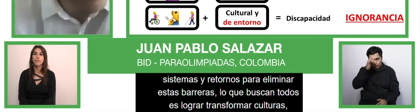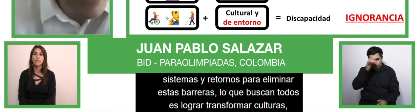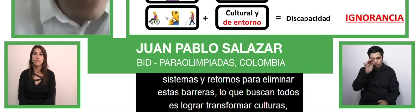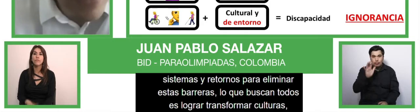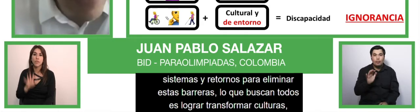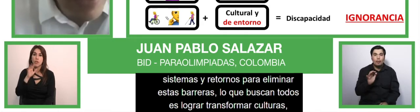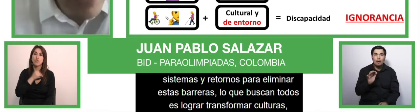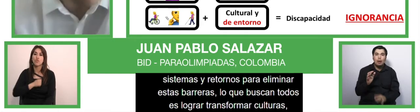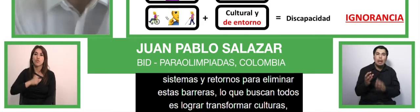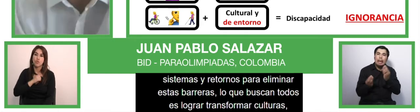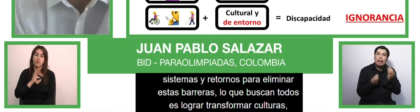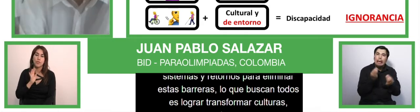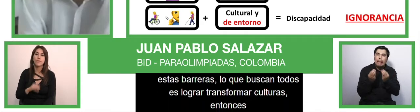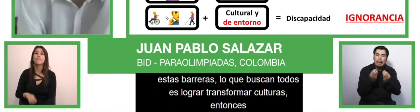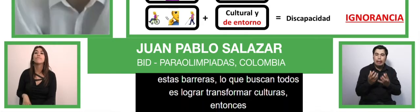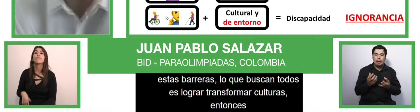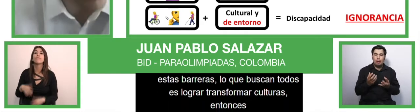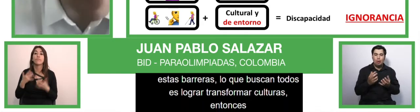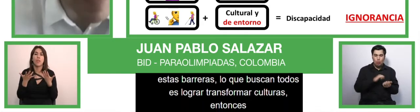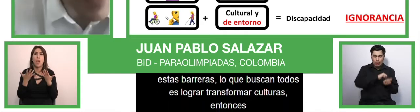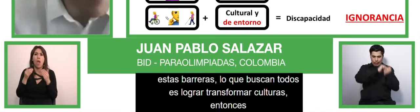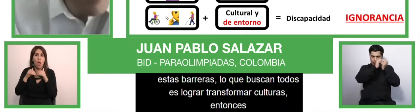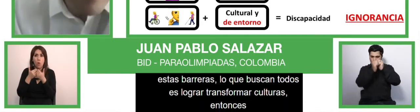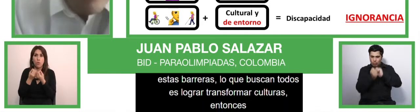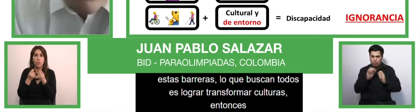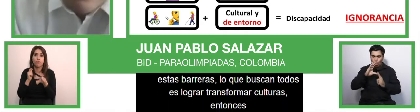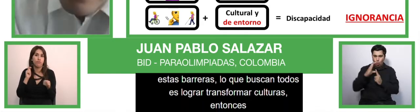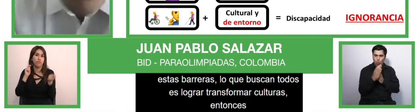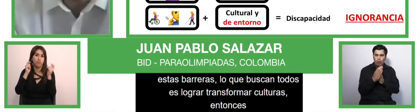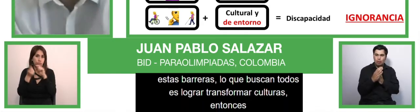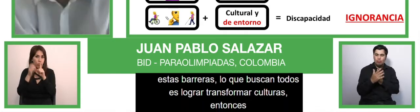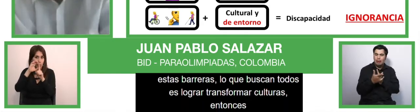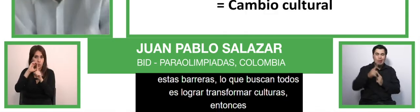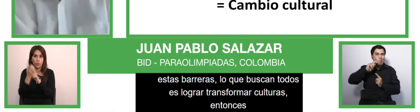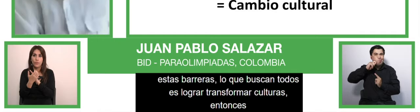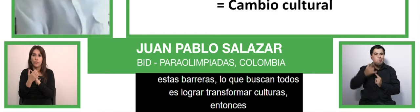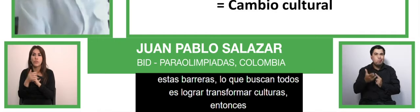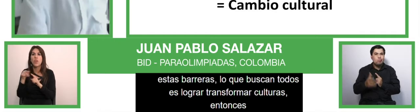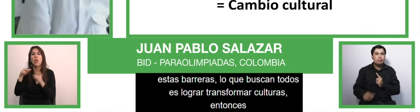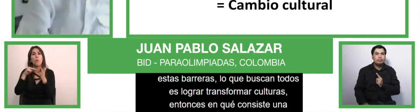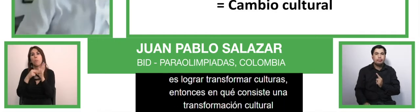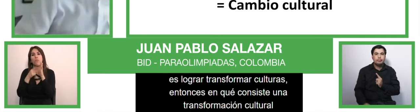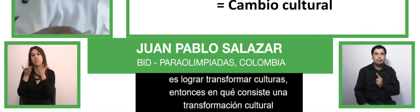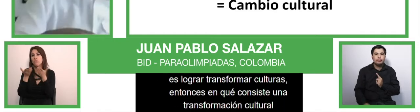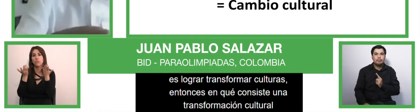¿en qué consiste una transformación cultural? Pásala, porfa.